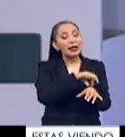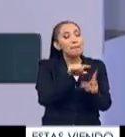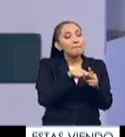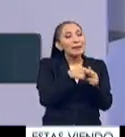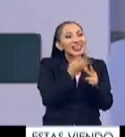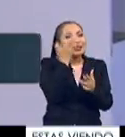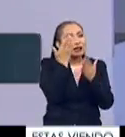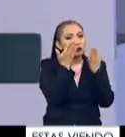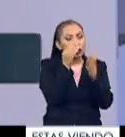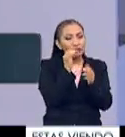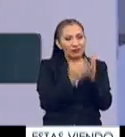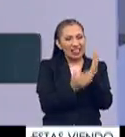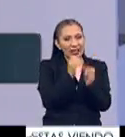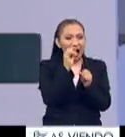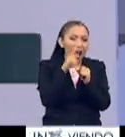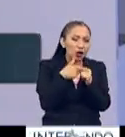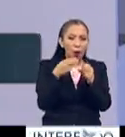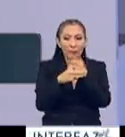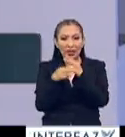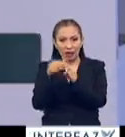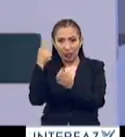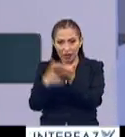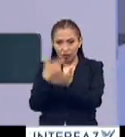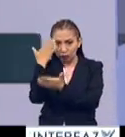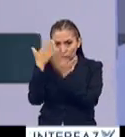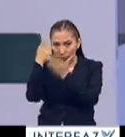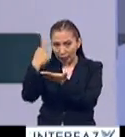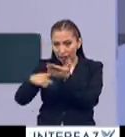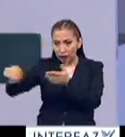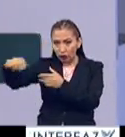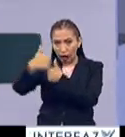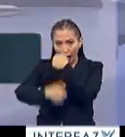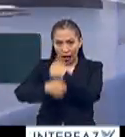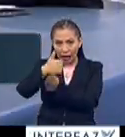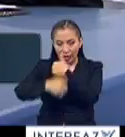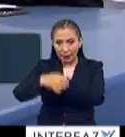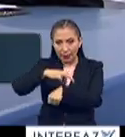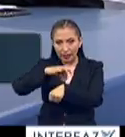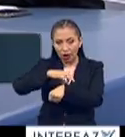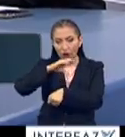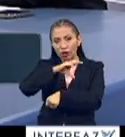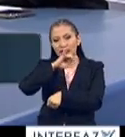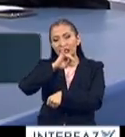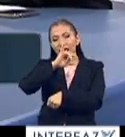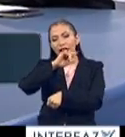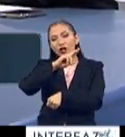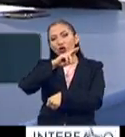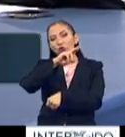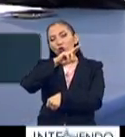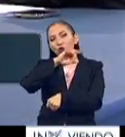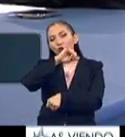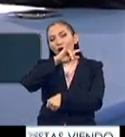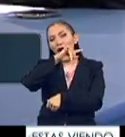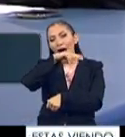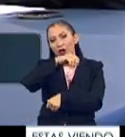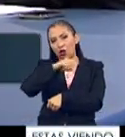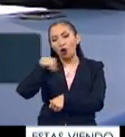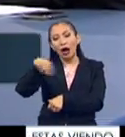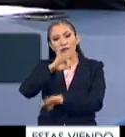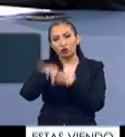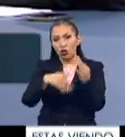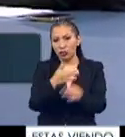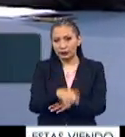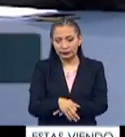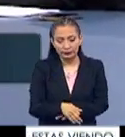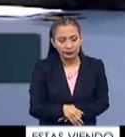formación y que van a tomar algunas materias dentro de la carrera de médico cirujano, están pues prácticamente